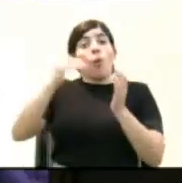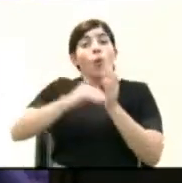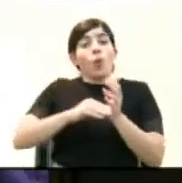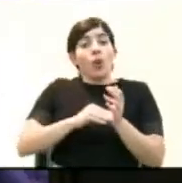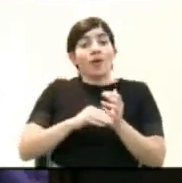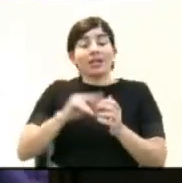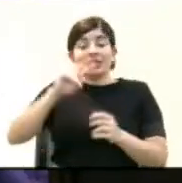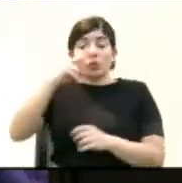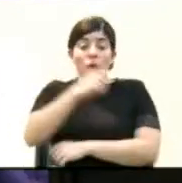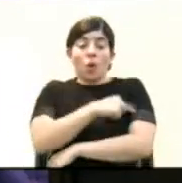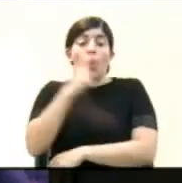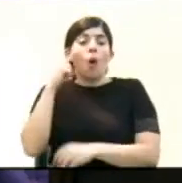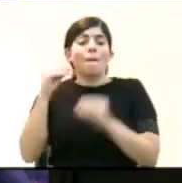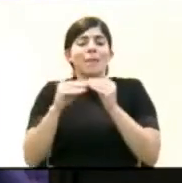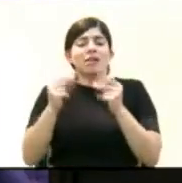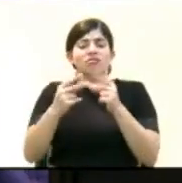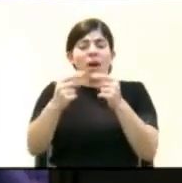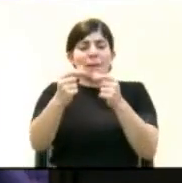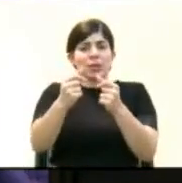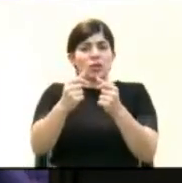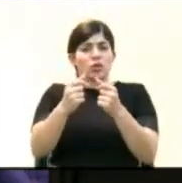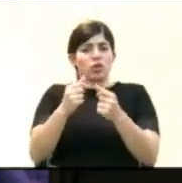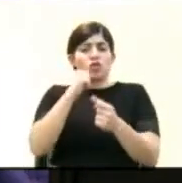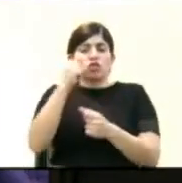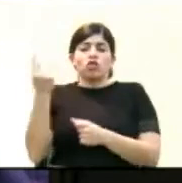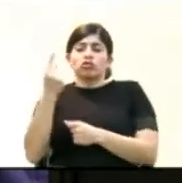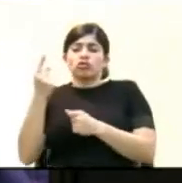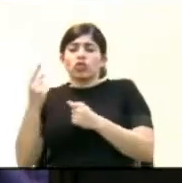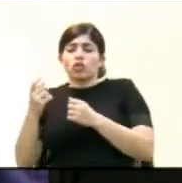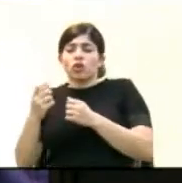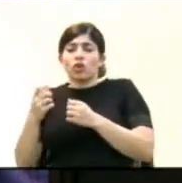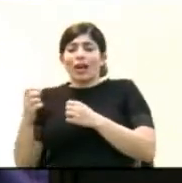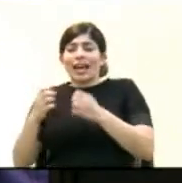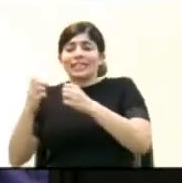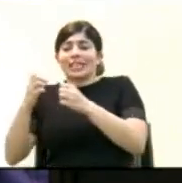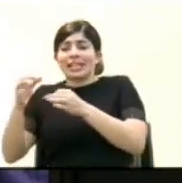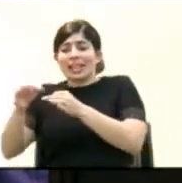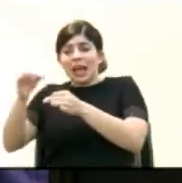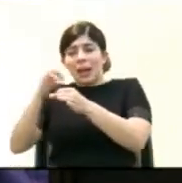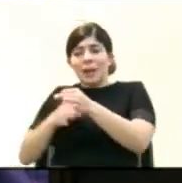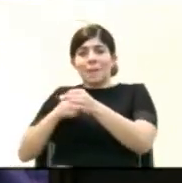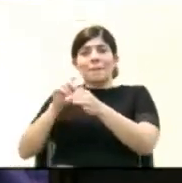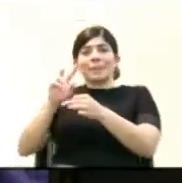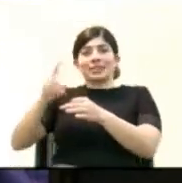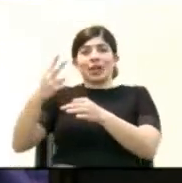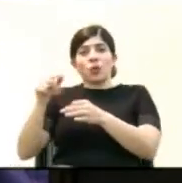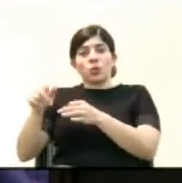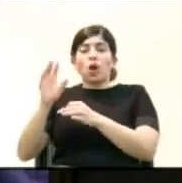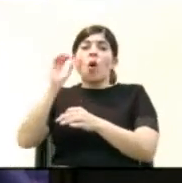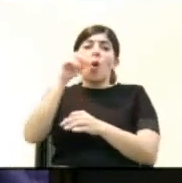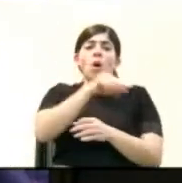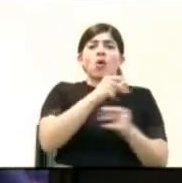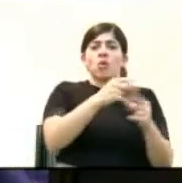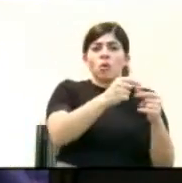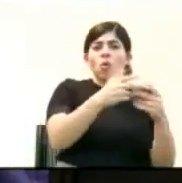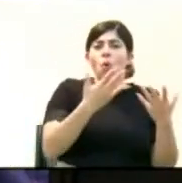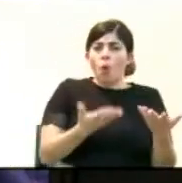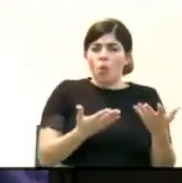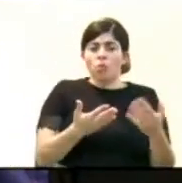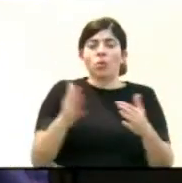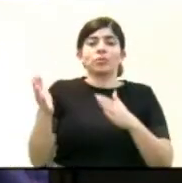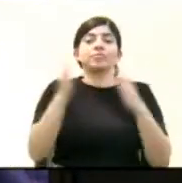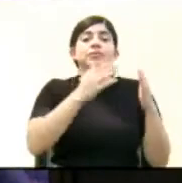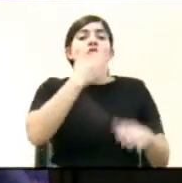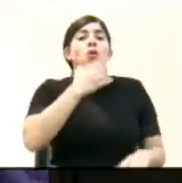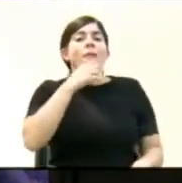acelerar, dado que ahora tenemos más vacunas y ya no solo la estrategia sería adelantar la segunda dosis? Y específicamente para don Román, quería consultarle, hoy